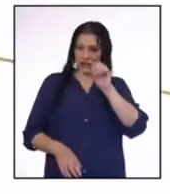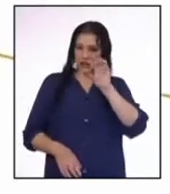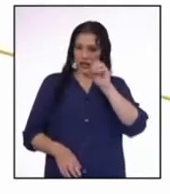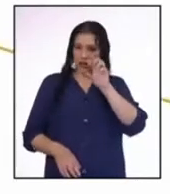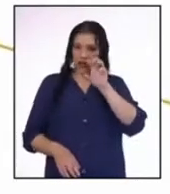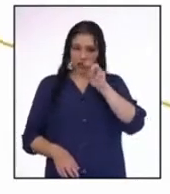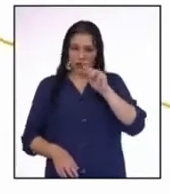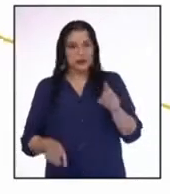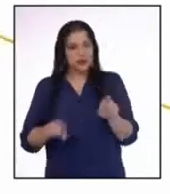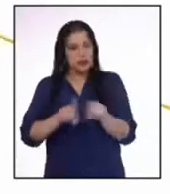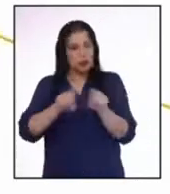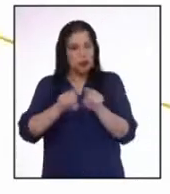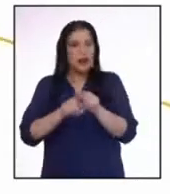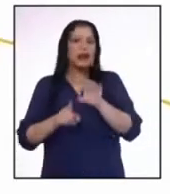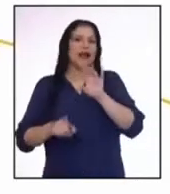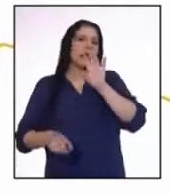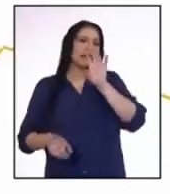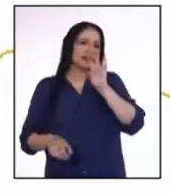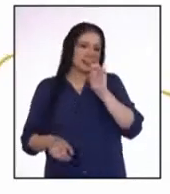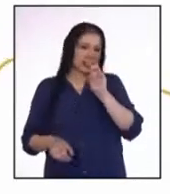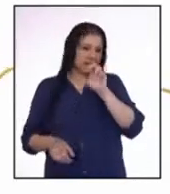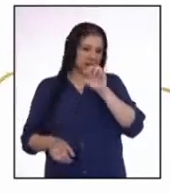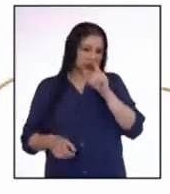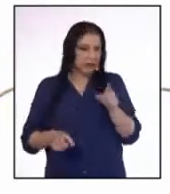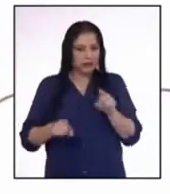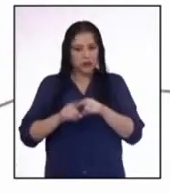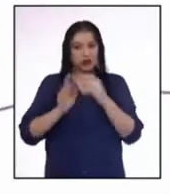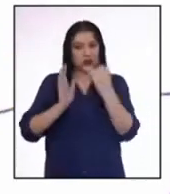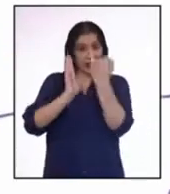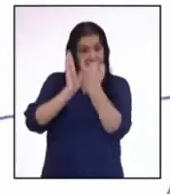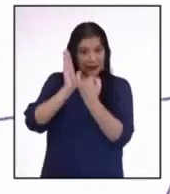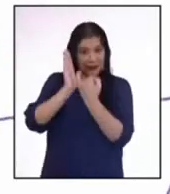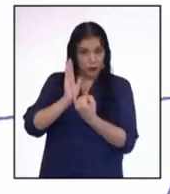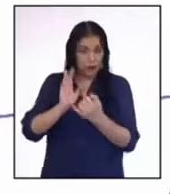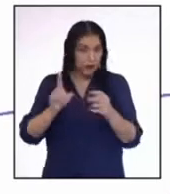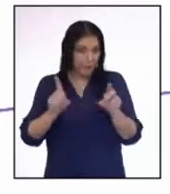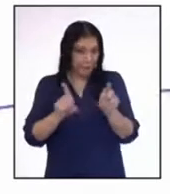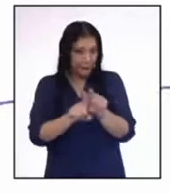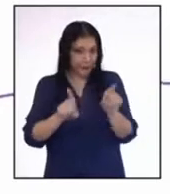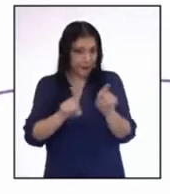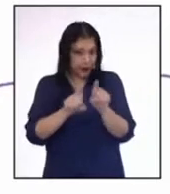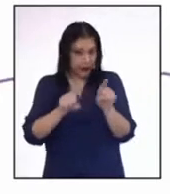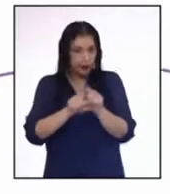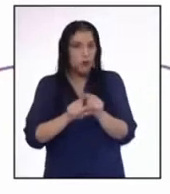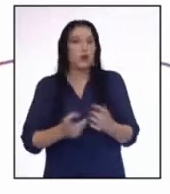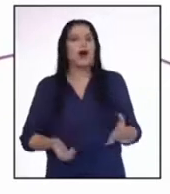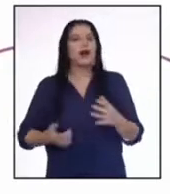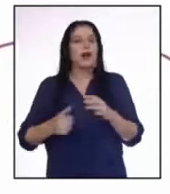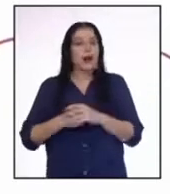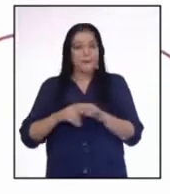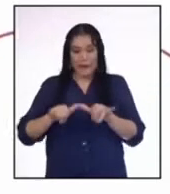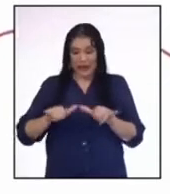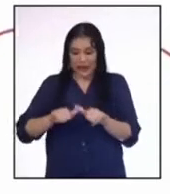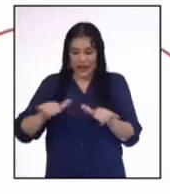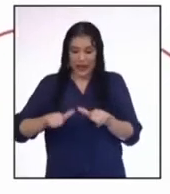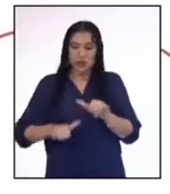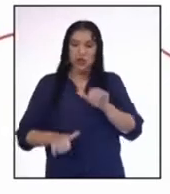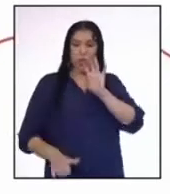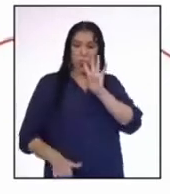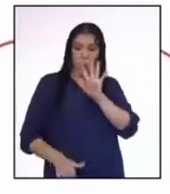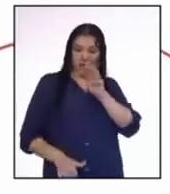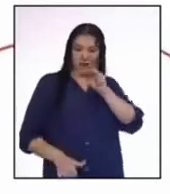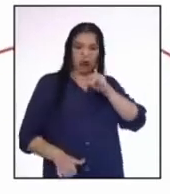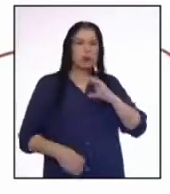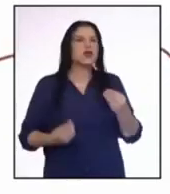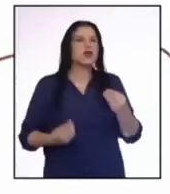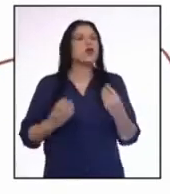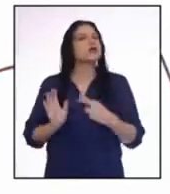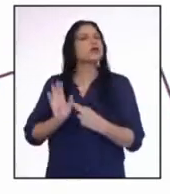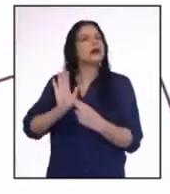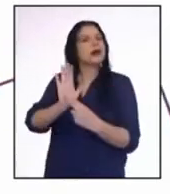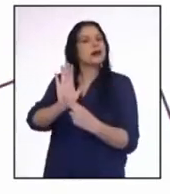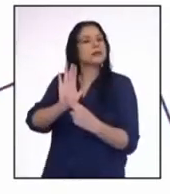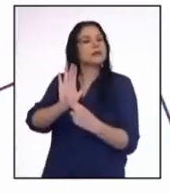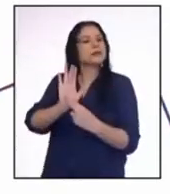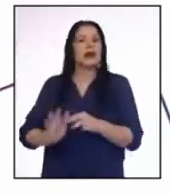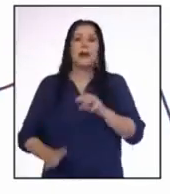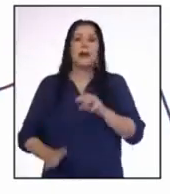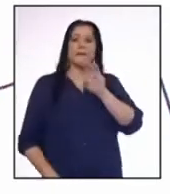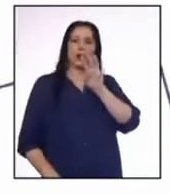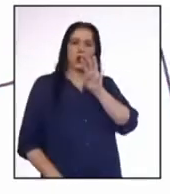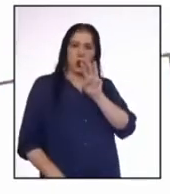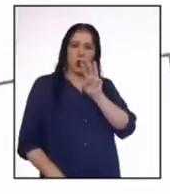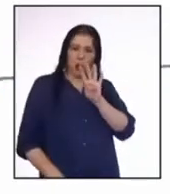corresponderán a 7 centímetros en el dibujo. De igual forma, para el ancho, los 4 metros quedarán representados por